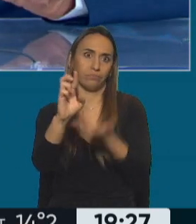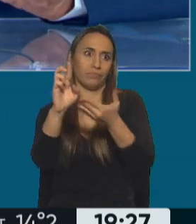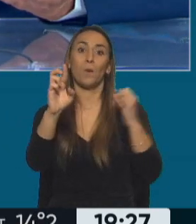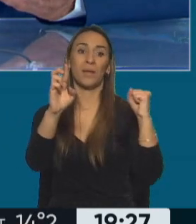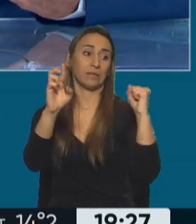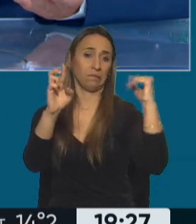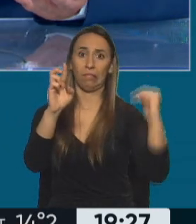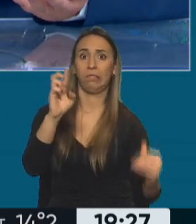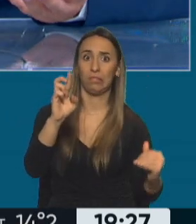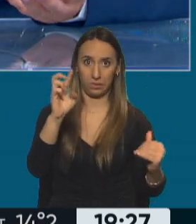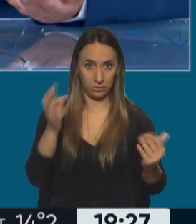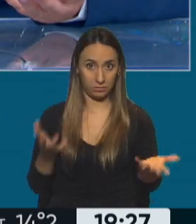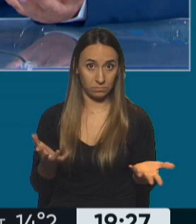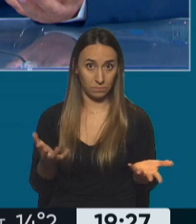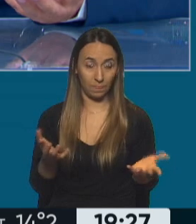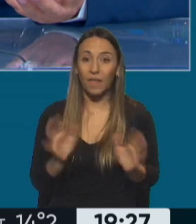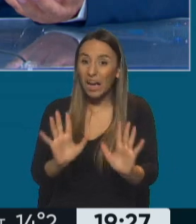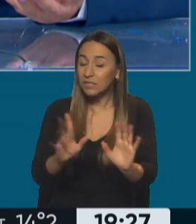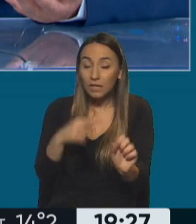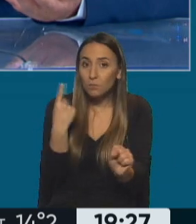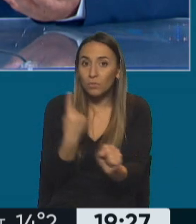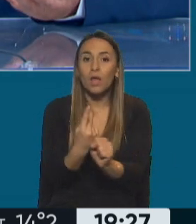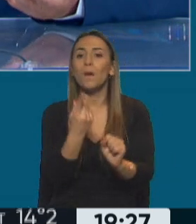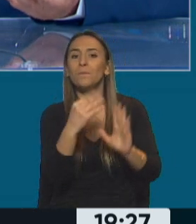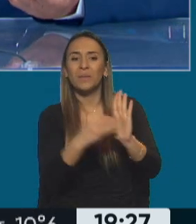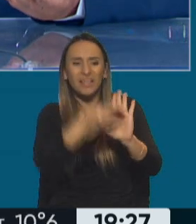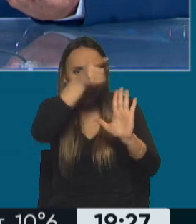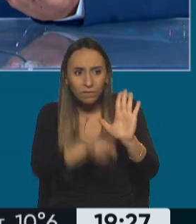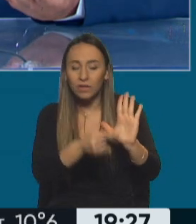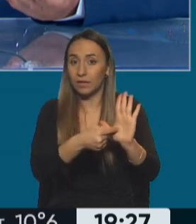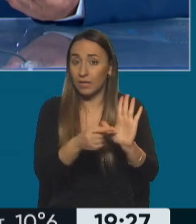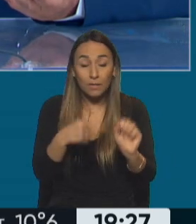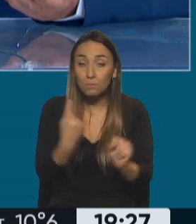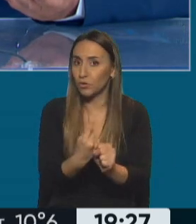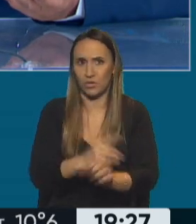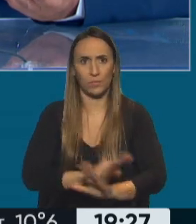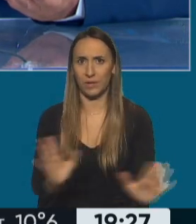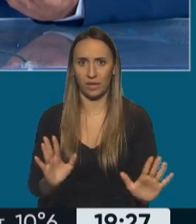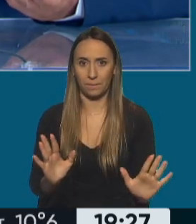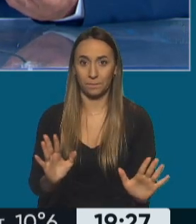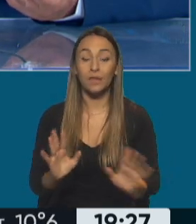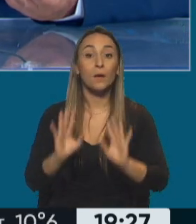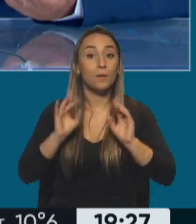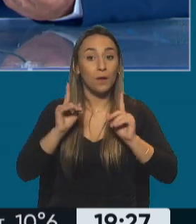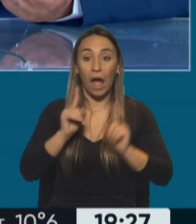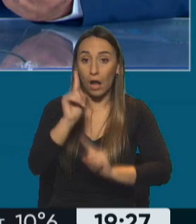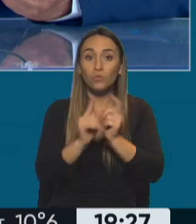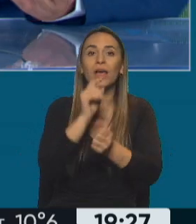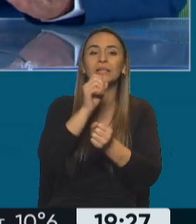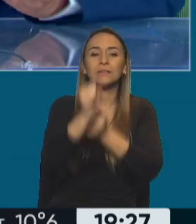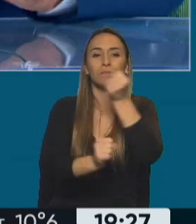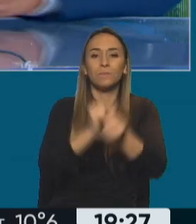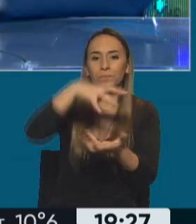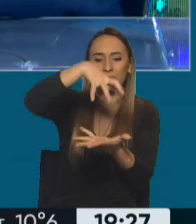cosas es imposible fijar precios. Pero tampoco fijaban precios los que tienen insumos nacionales por las